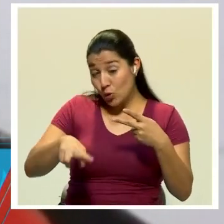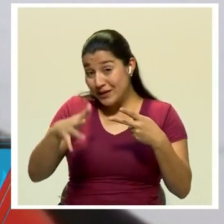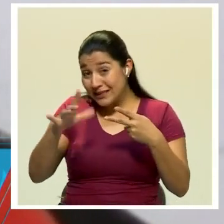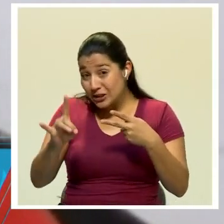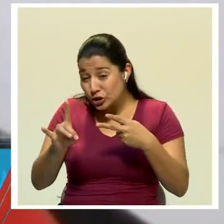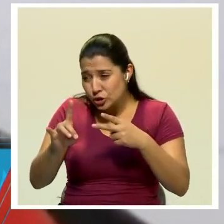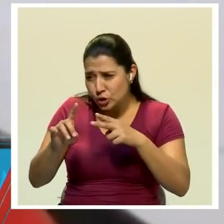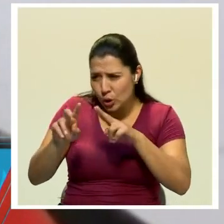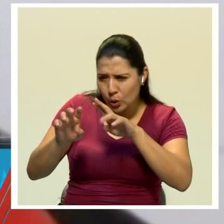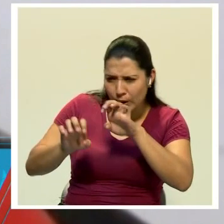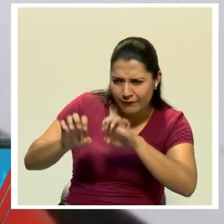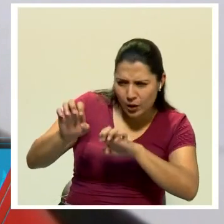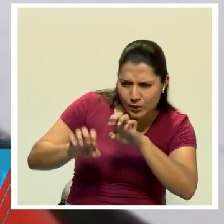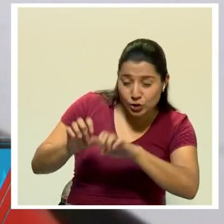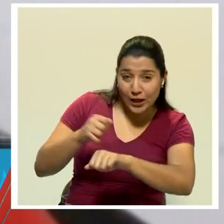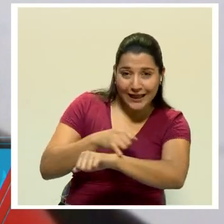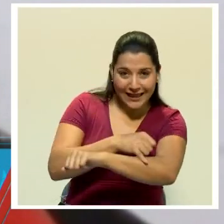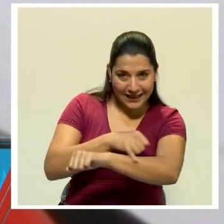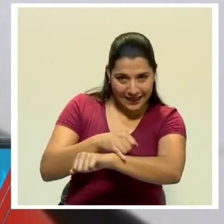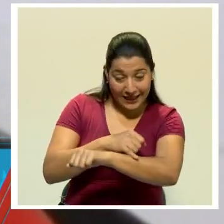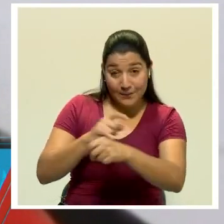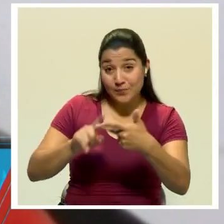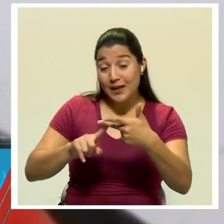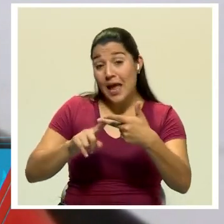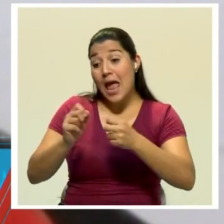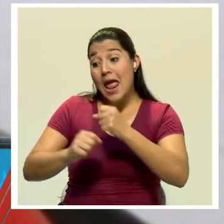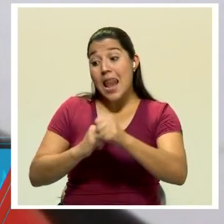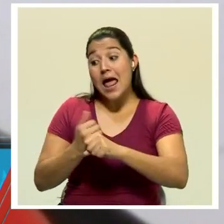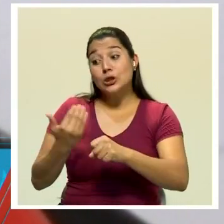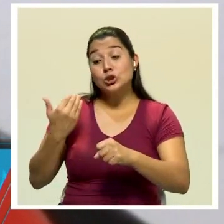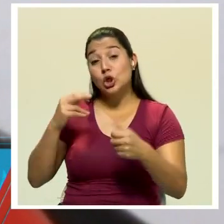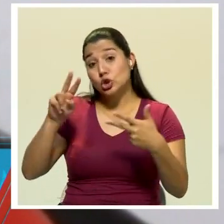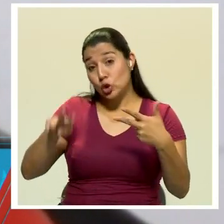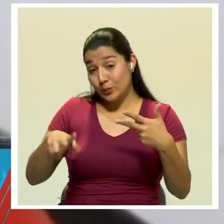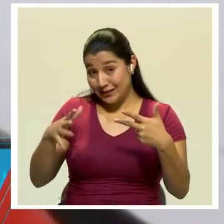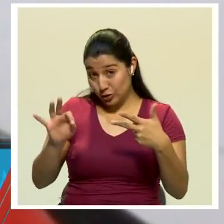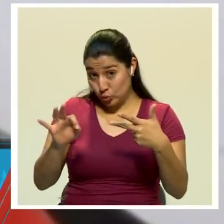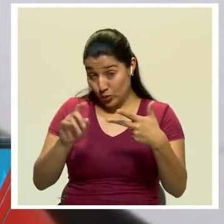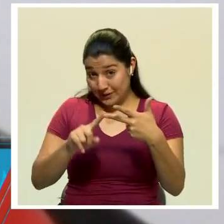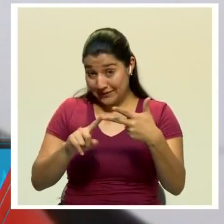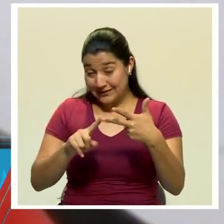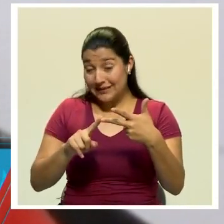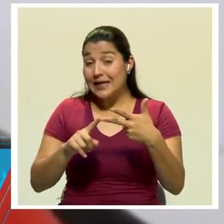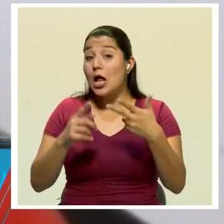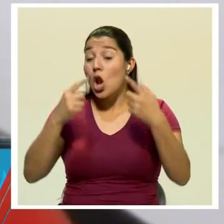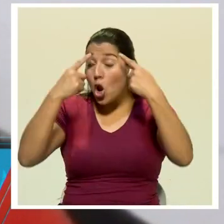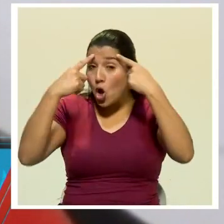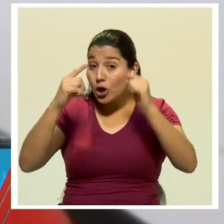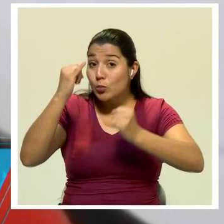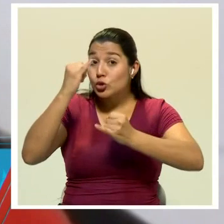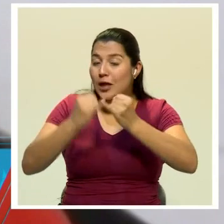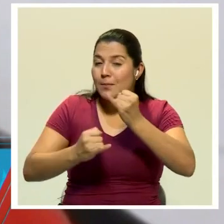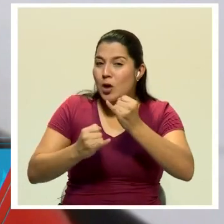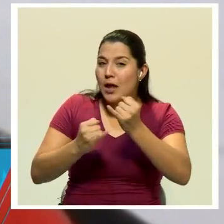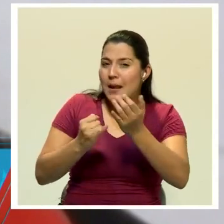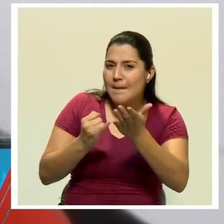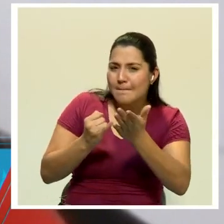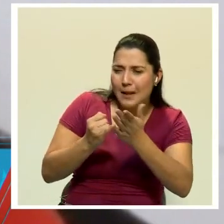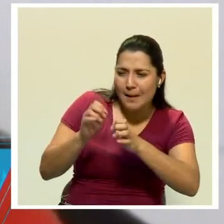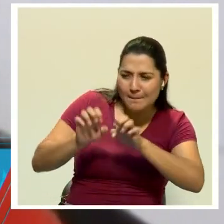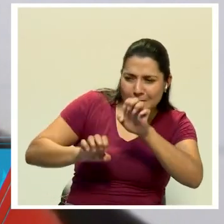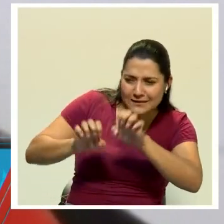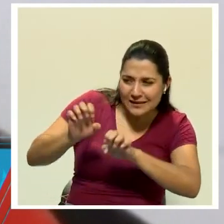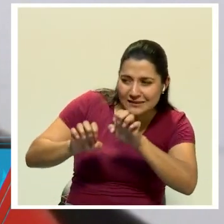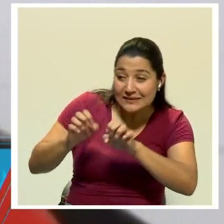valor y en el año 2019, en diciembre, logramos terminar los estudios de factibilidad.